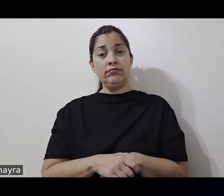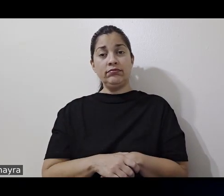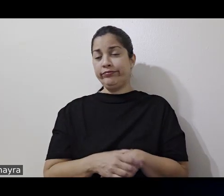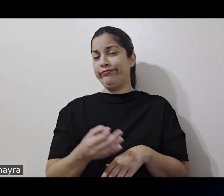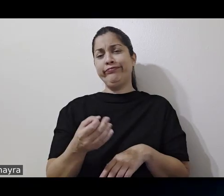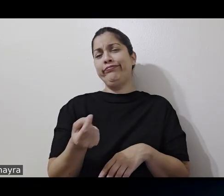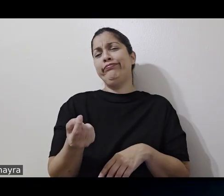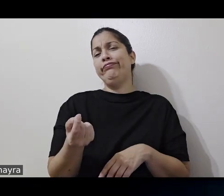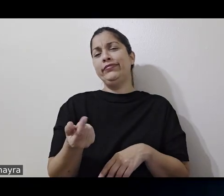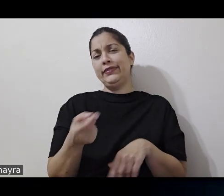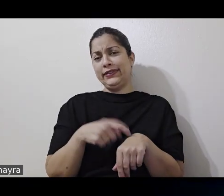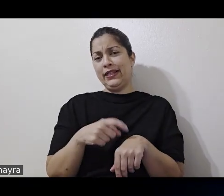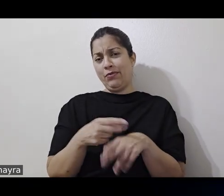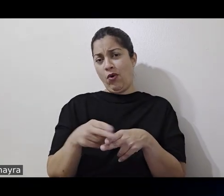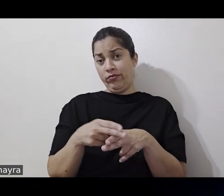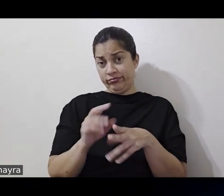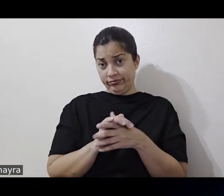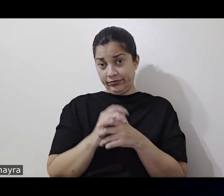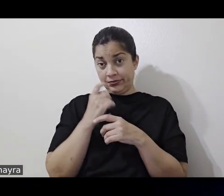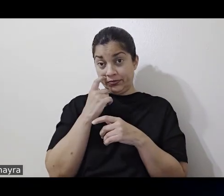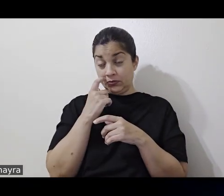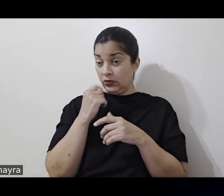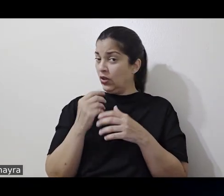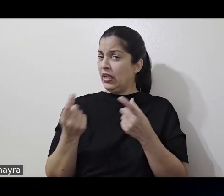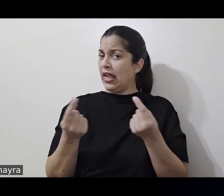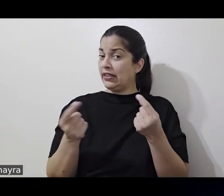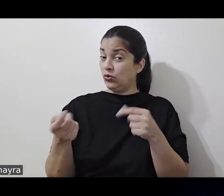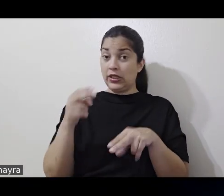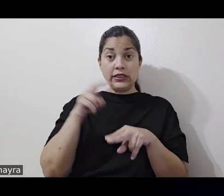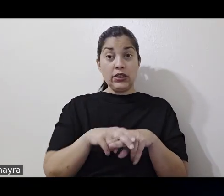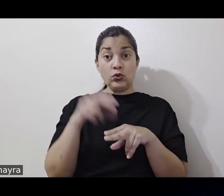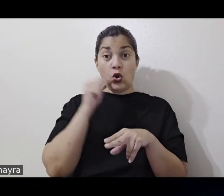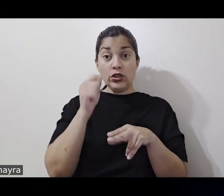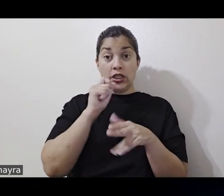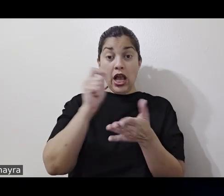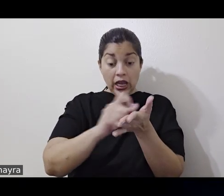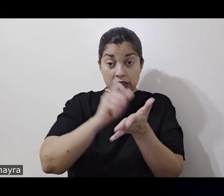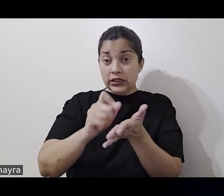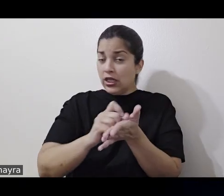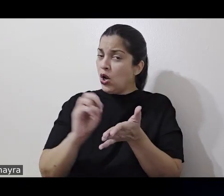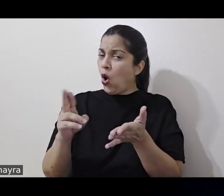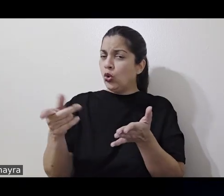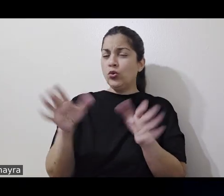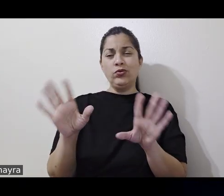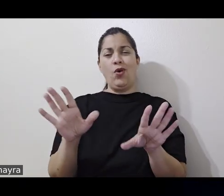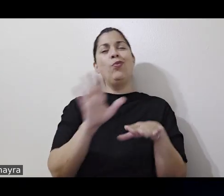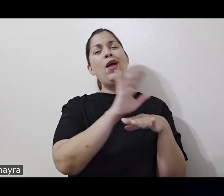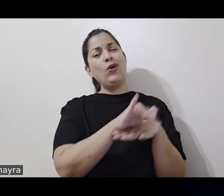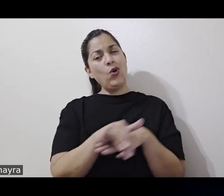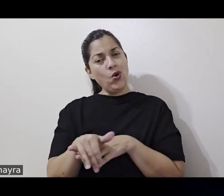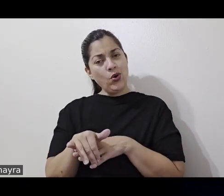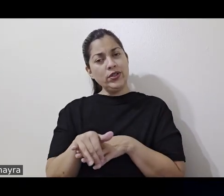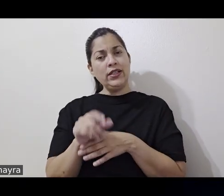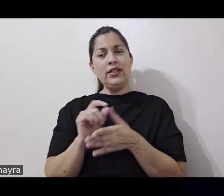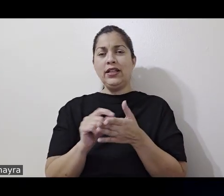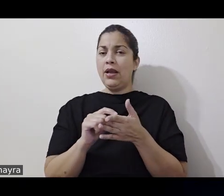bien poquito. Vamos a ver, Ravelo, ¿cómo tú haces? ¿Tú te sientas todos los días y escribes? ¿O tú dices, no, por las noches escribo, por